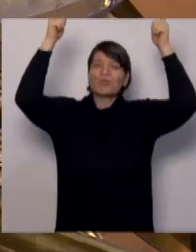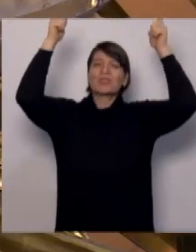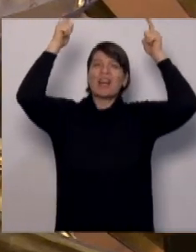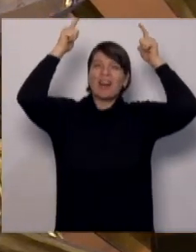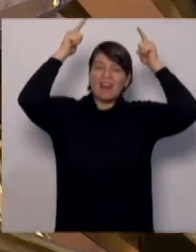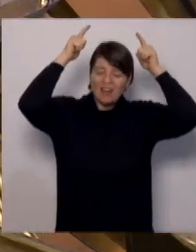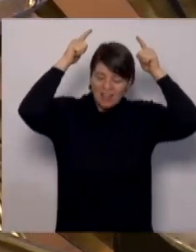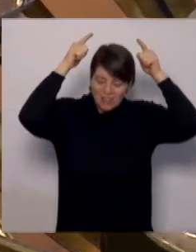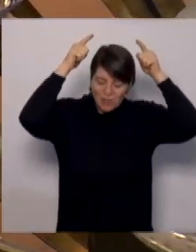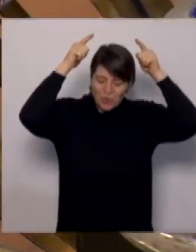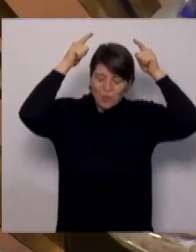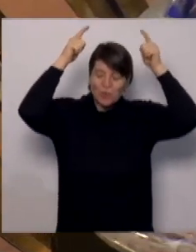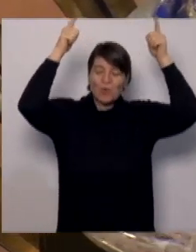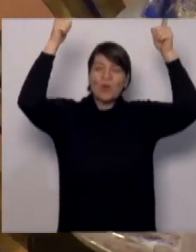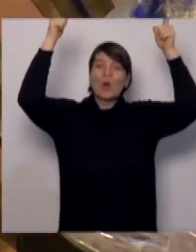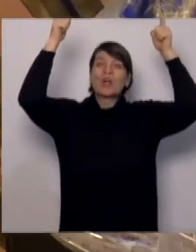Santo,